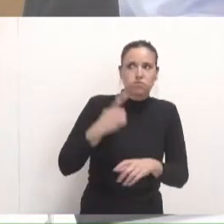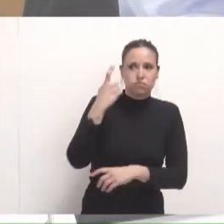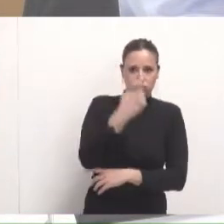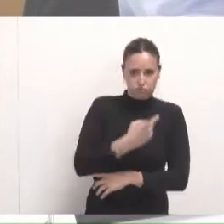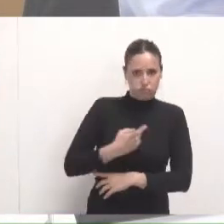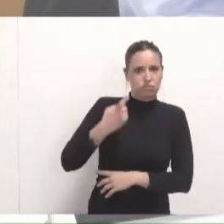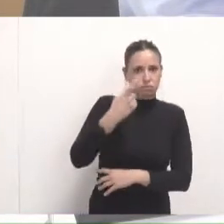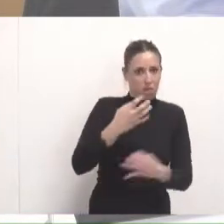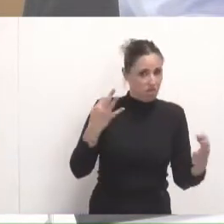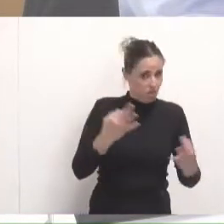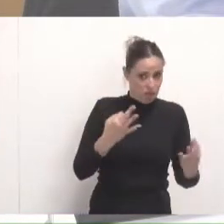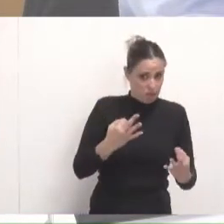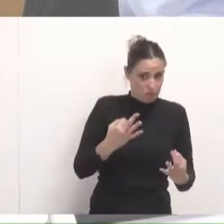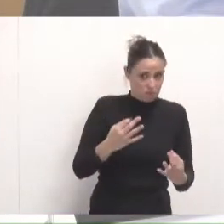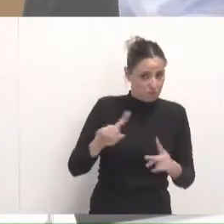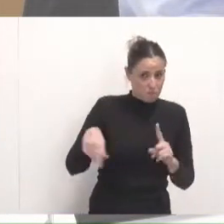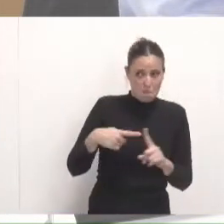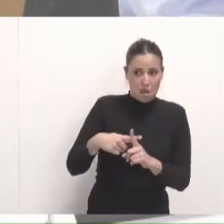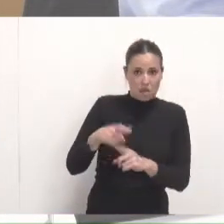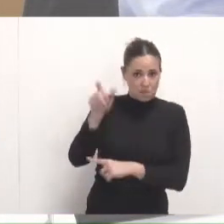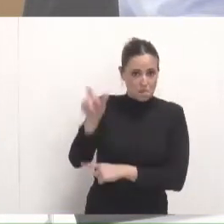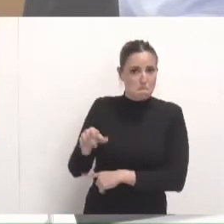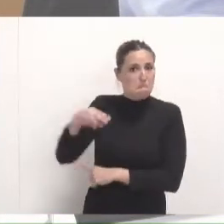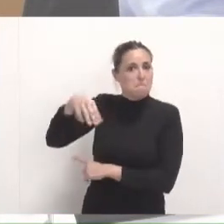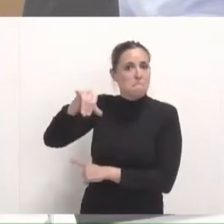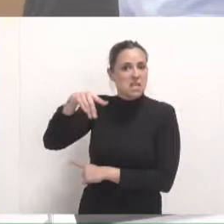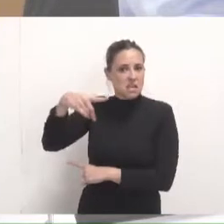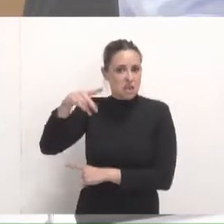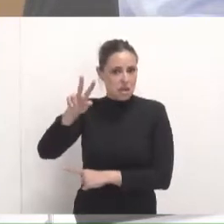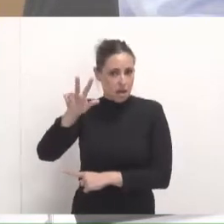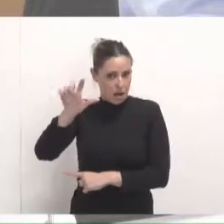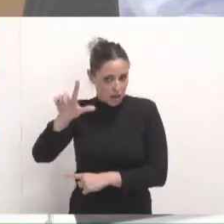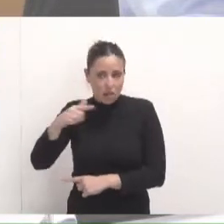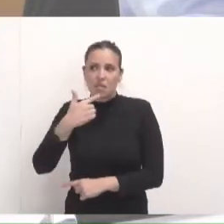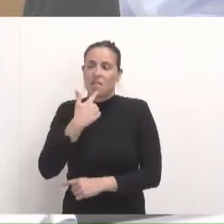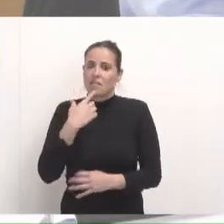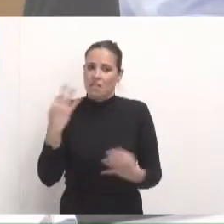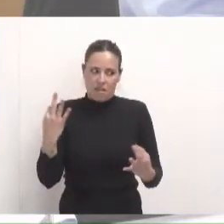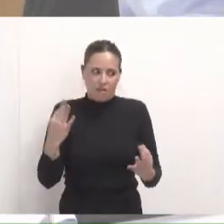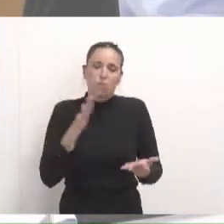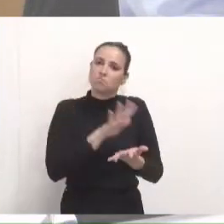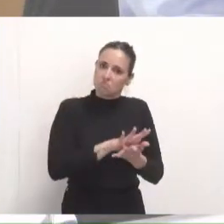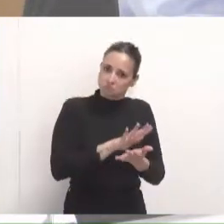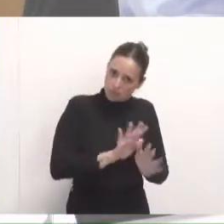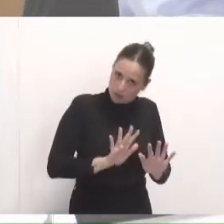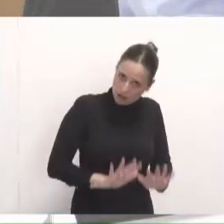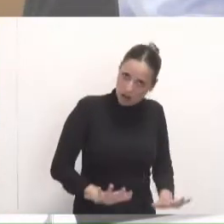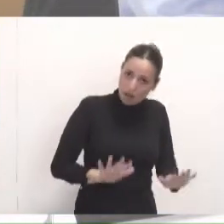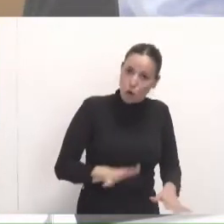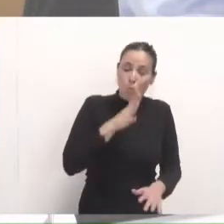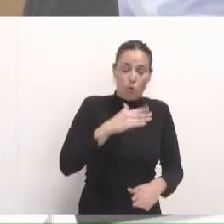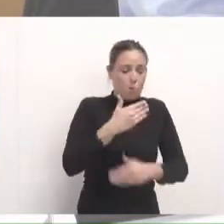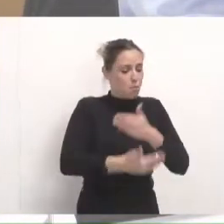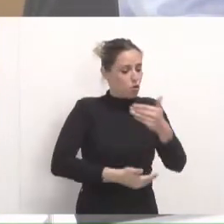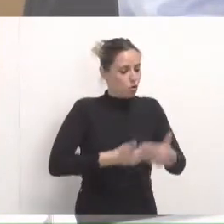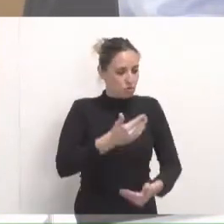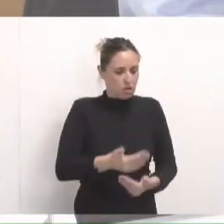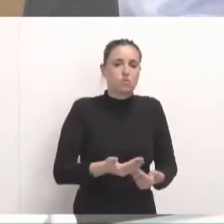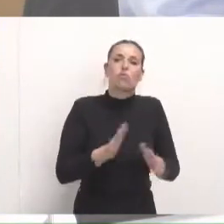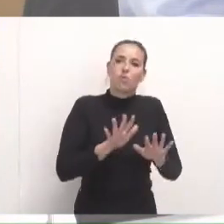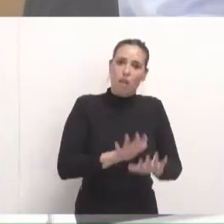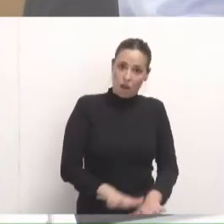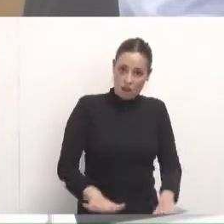especialista lo que te indica es que hay que mantener la calma, en el sentido de que es un proceso lento, pero un proceso